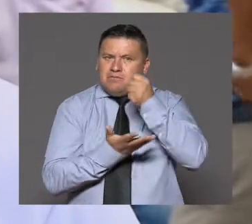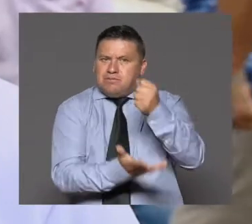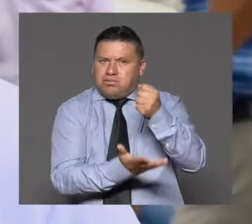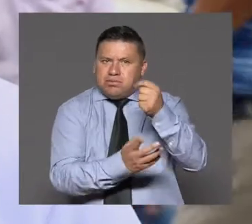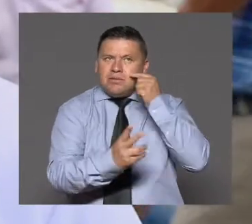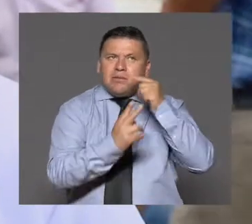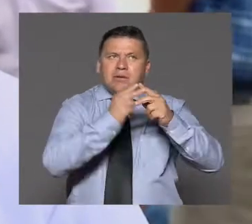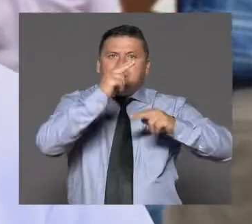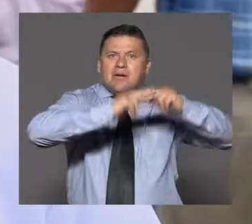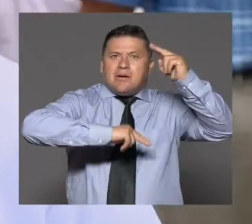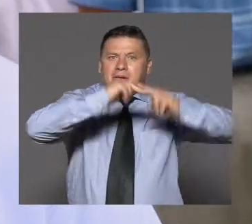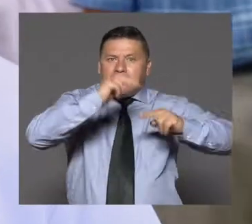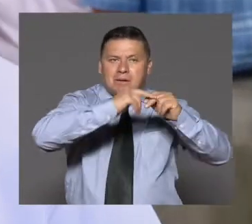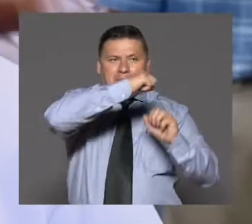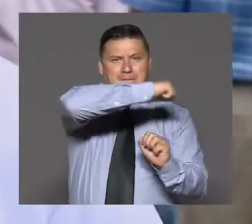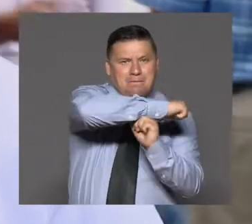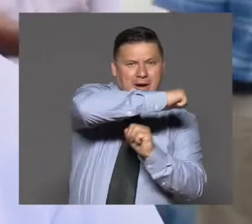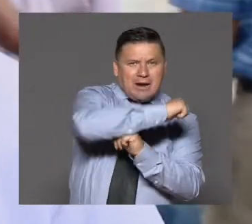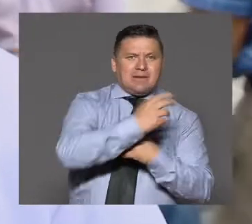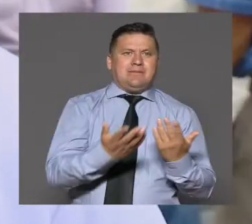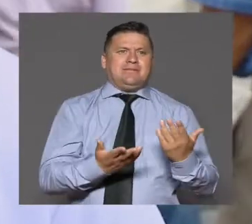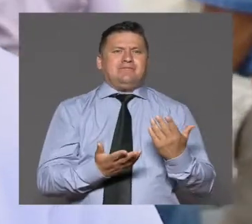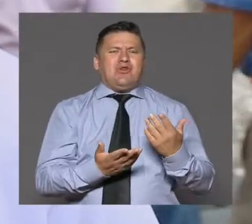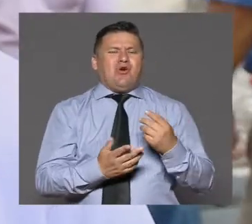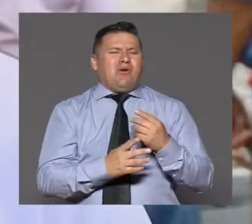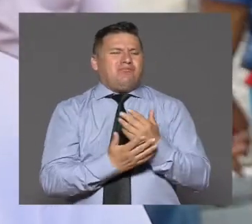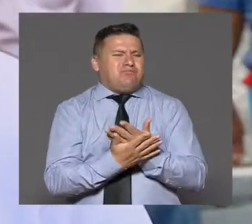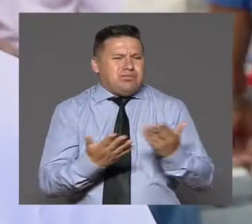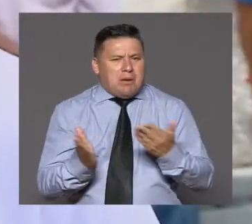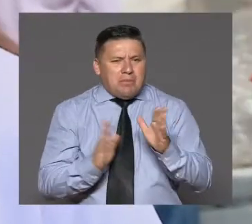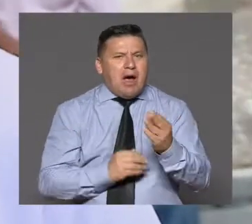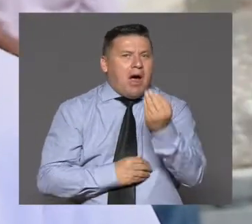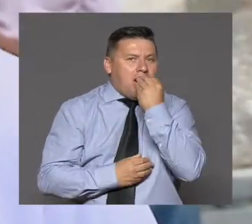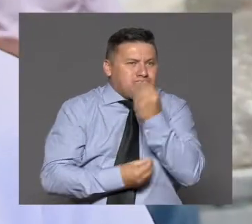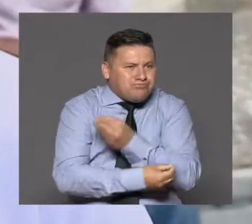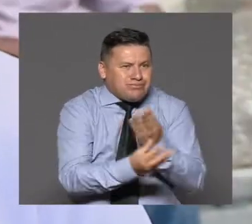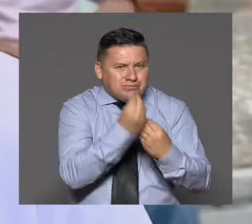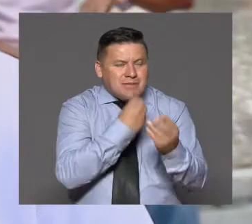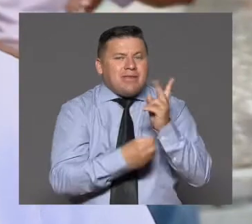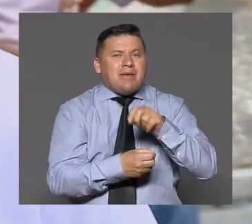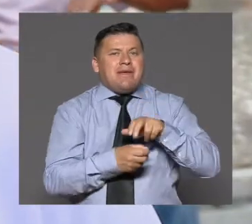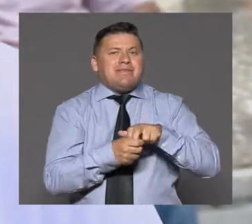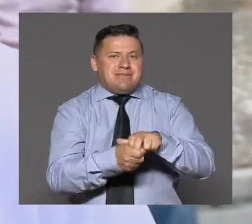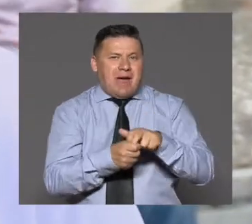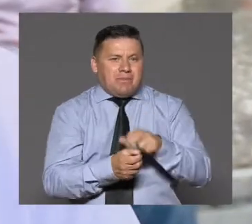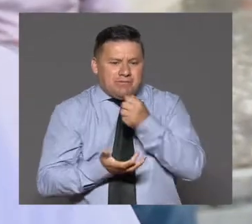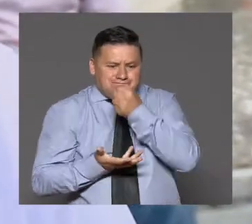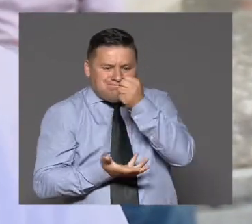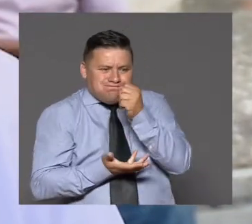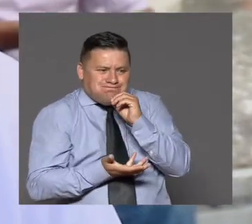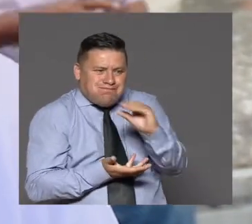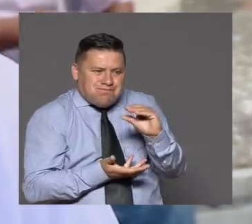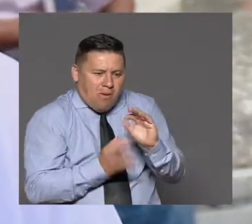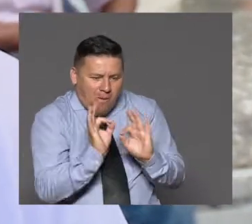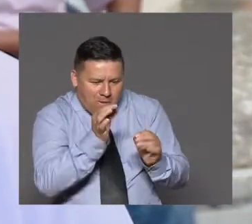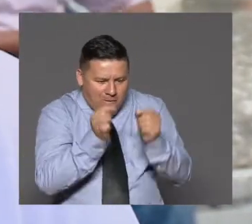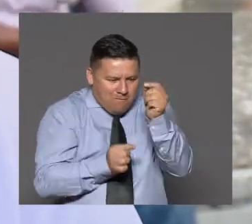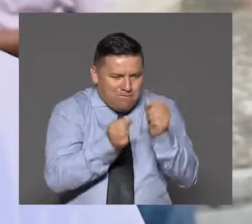de infraestructura y de menajes, de plan de alimentación y de transporte escolar. Entonces,